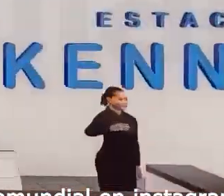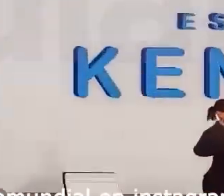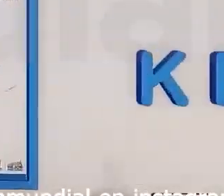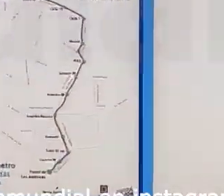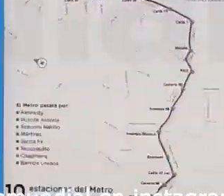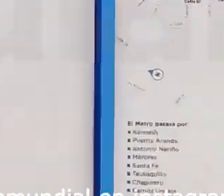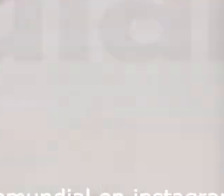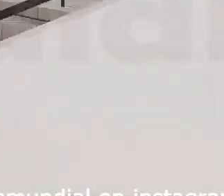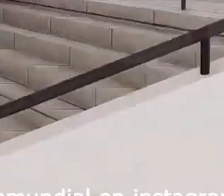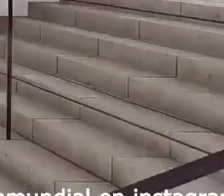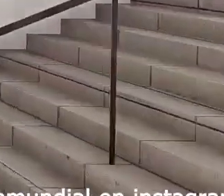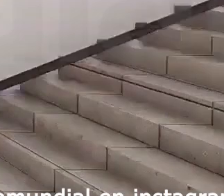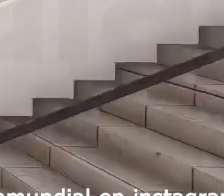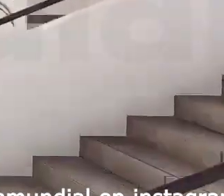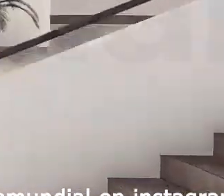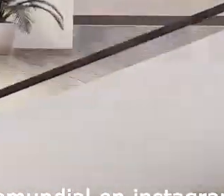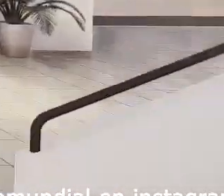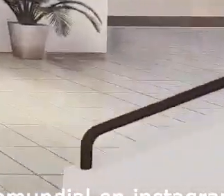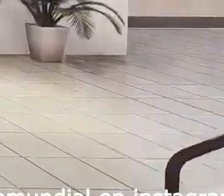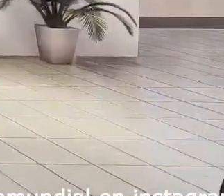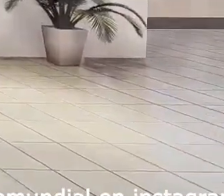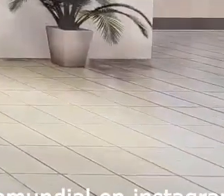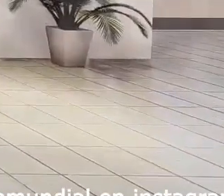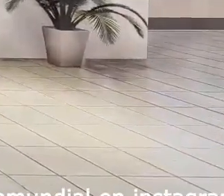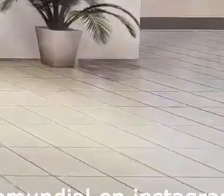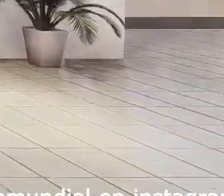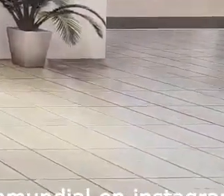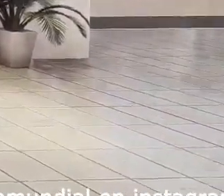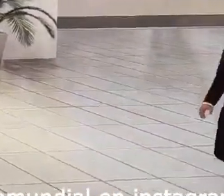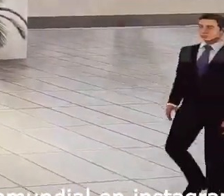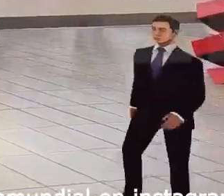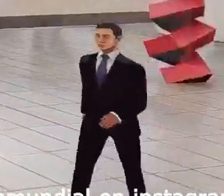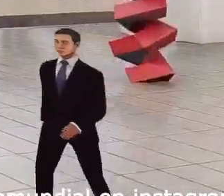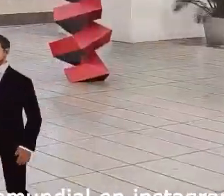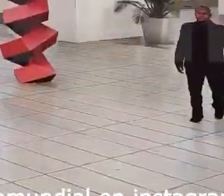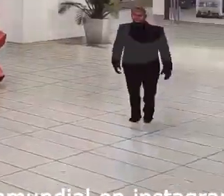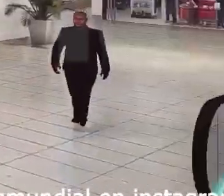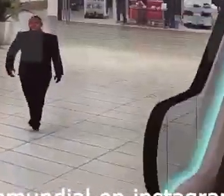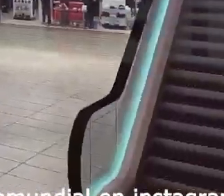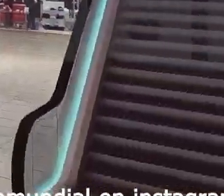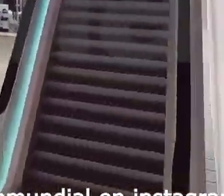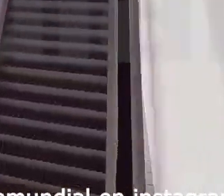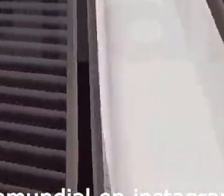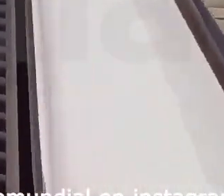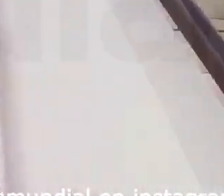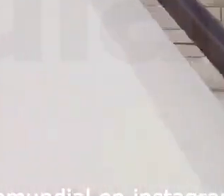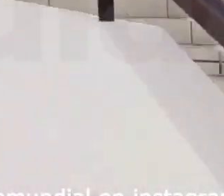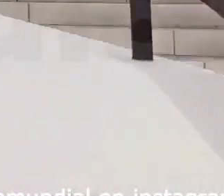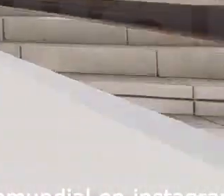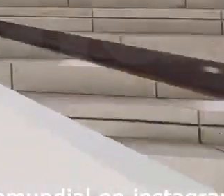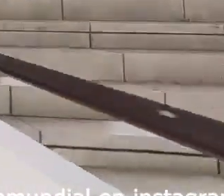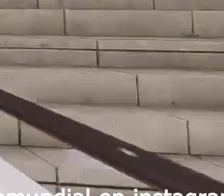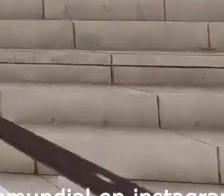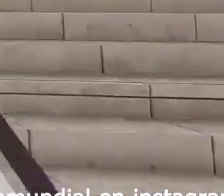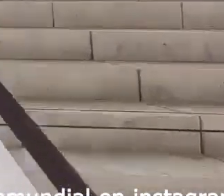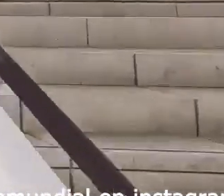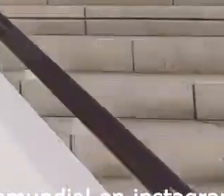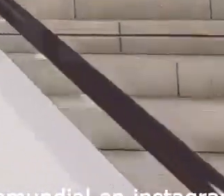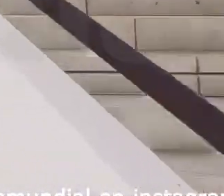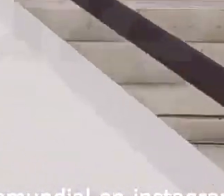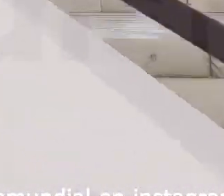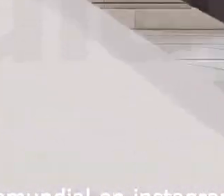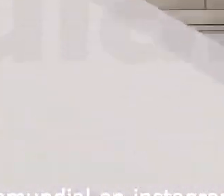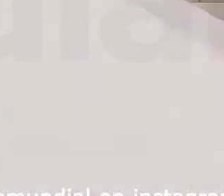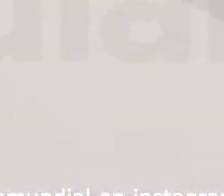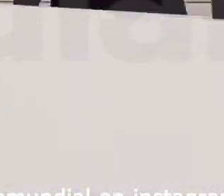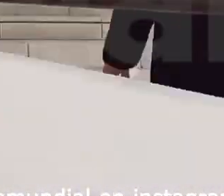quedan adjudicados y con acta de inicio firmada. Esto nos dijo el presidente sobre su experiencia en la alcaldía de Bogotá con el